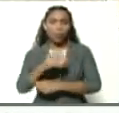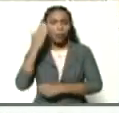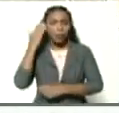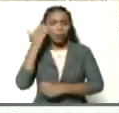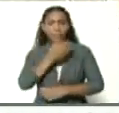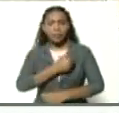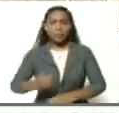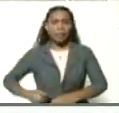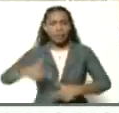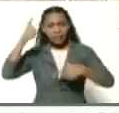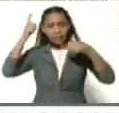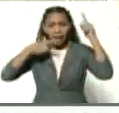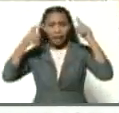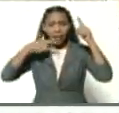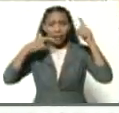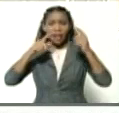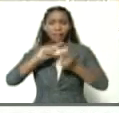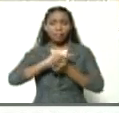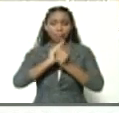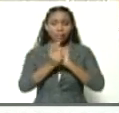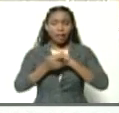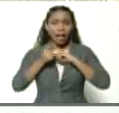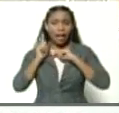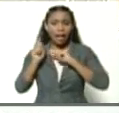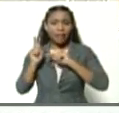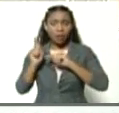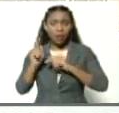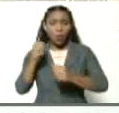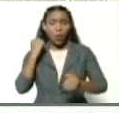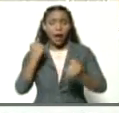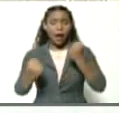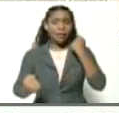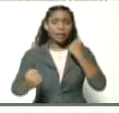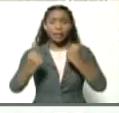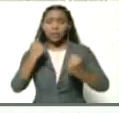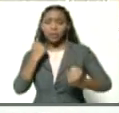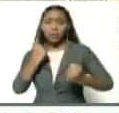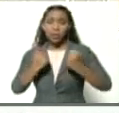Chávez, y que yo lo convertí en los ejercicios